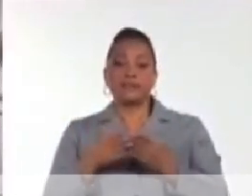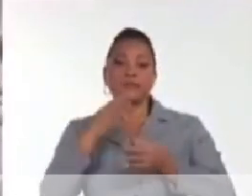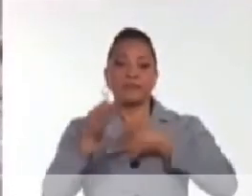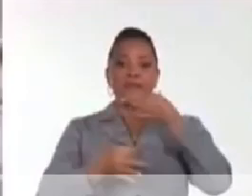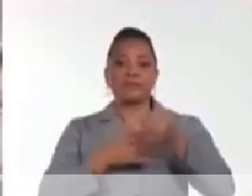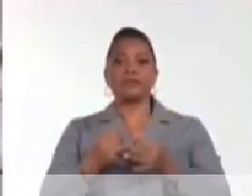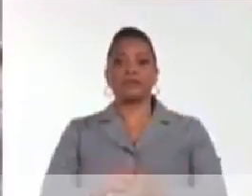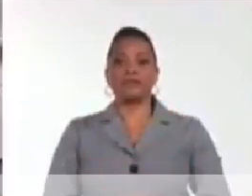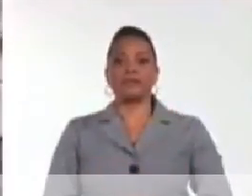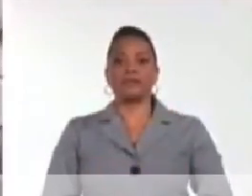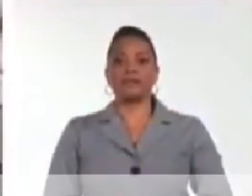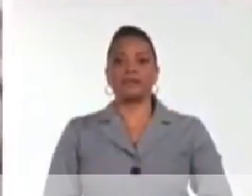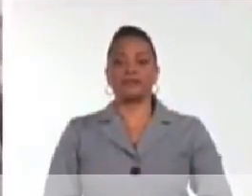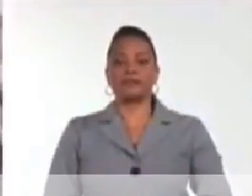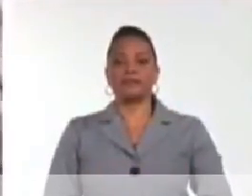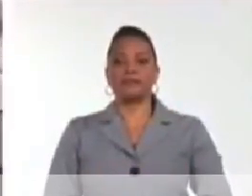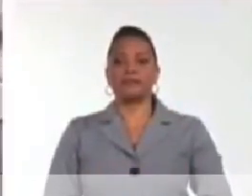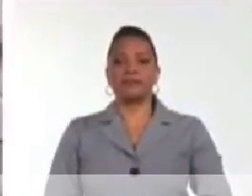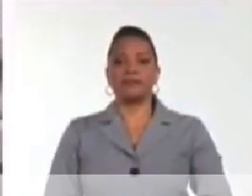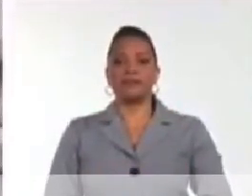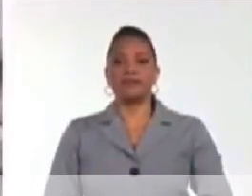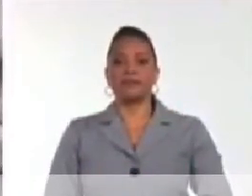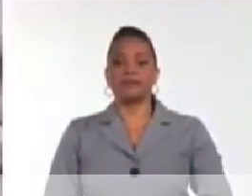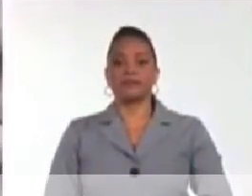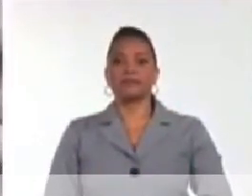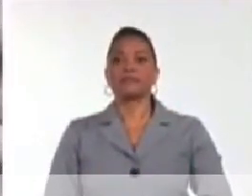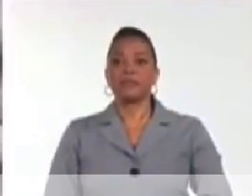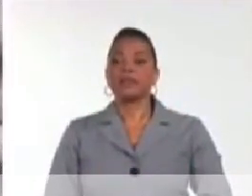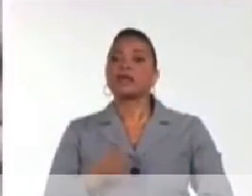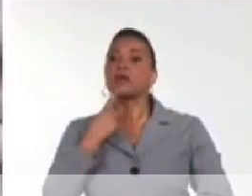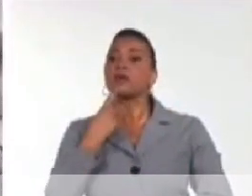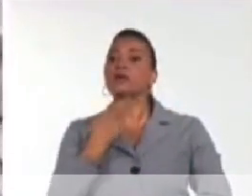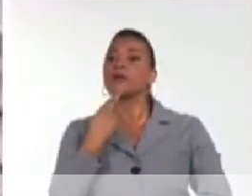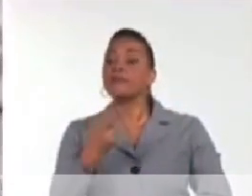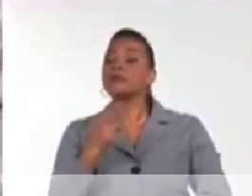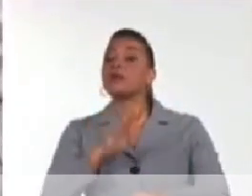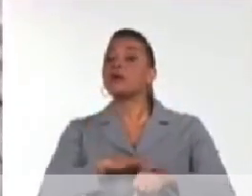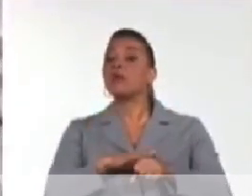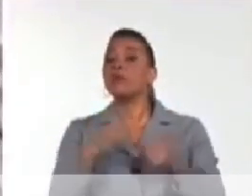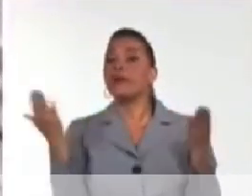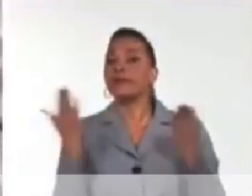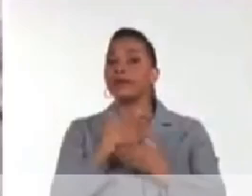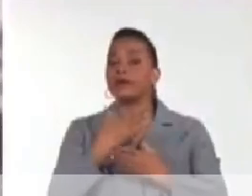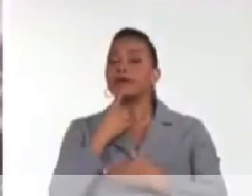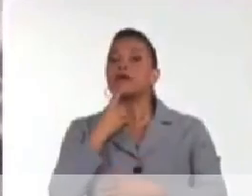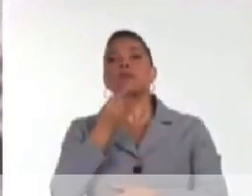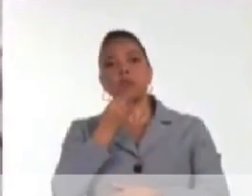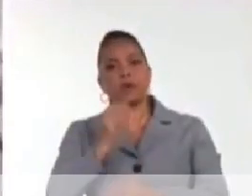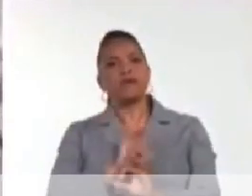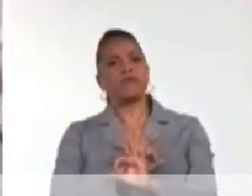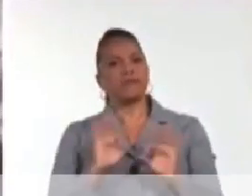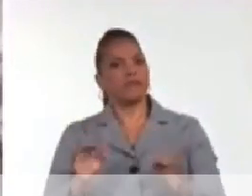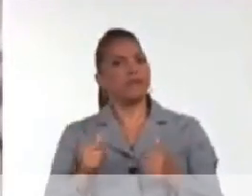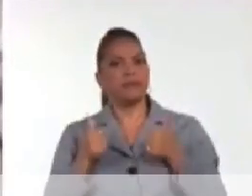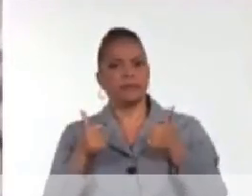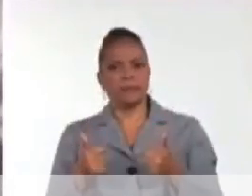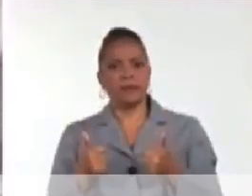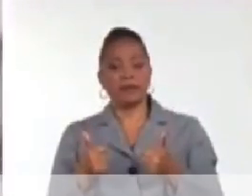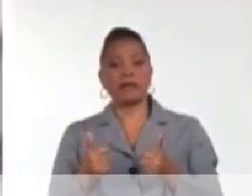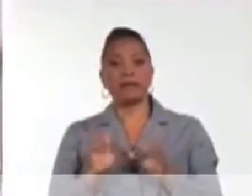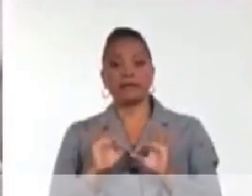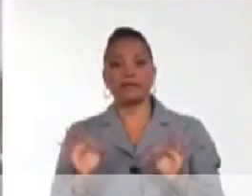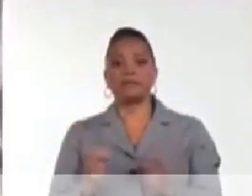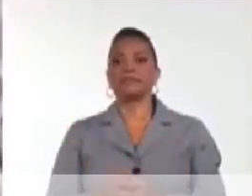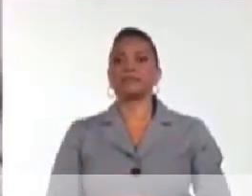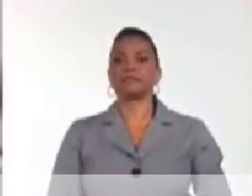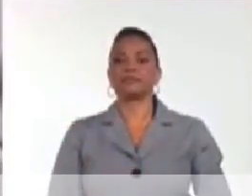tanto. Y lo que le cuesta no son ellos los que tienen la culpa. Podrán tener más eficiencia, más eficiencia, etcétera,